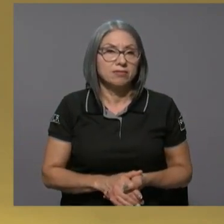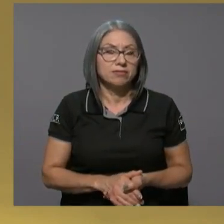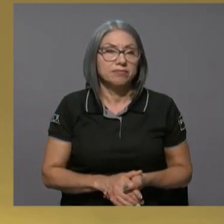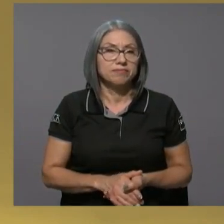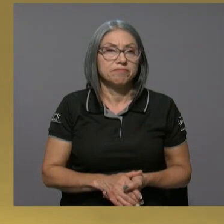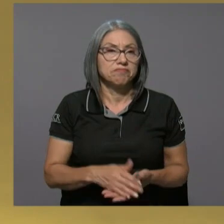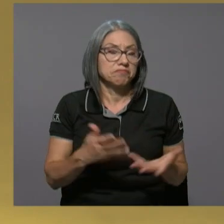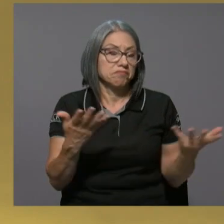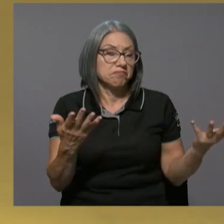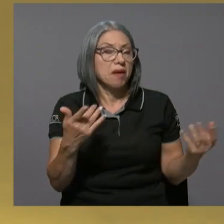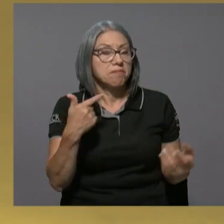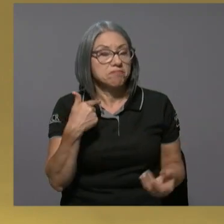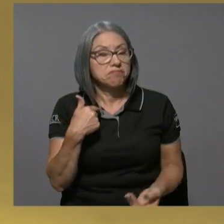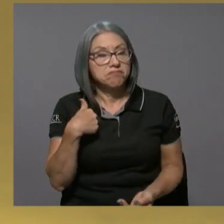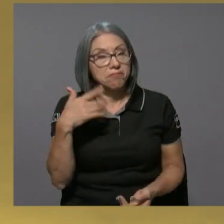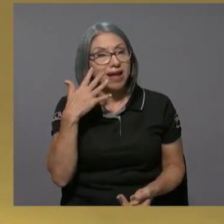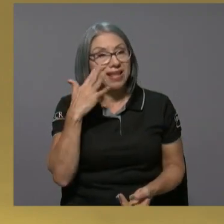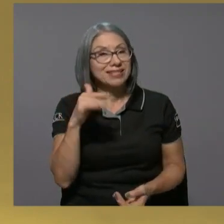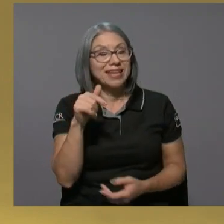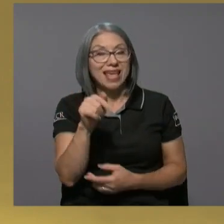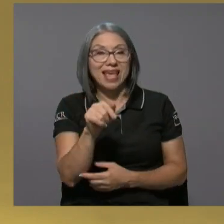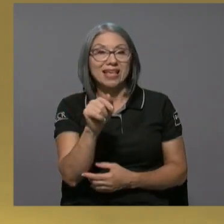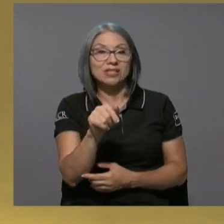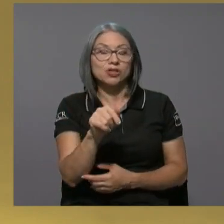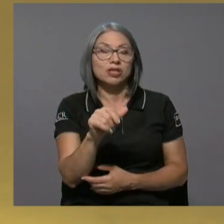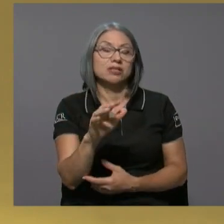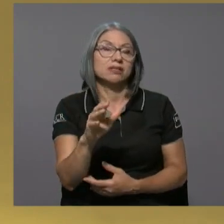Me parece que ese es otro